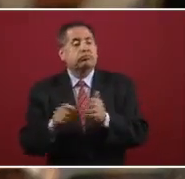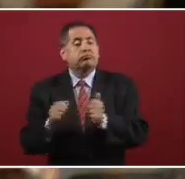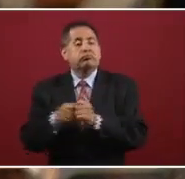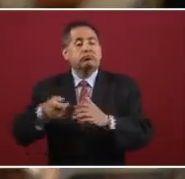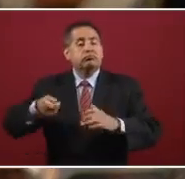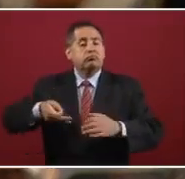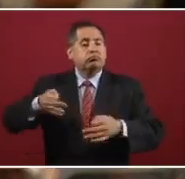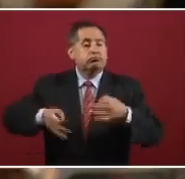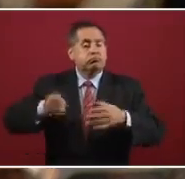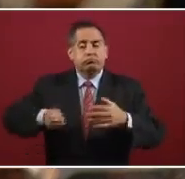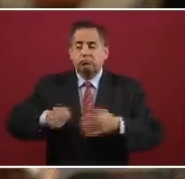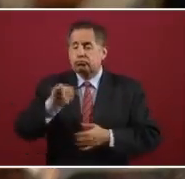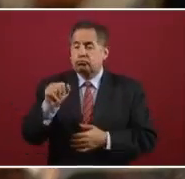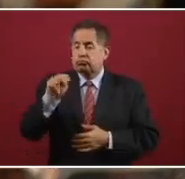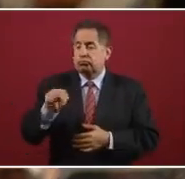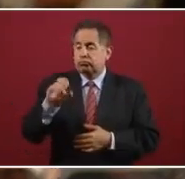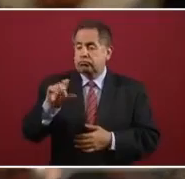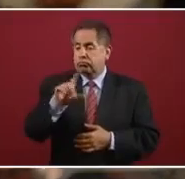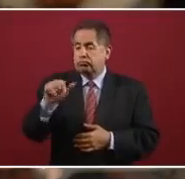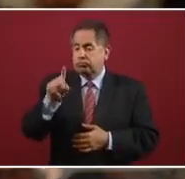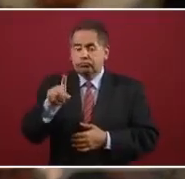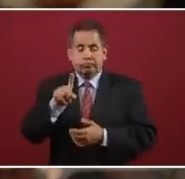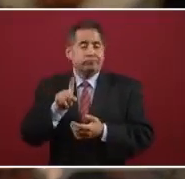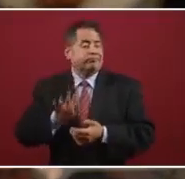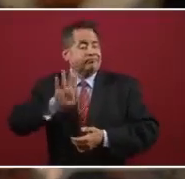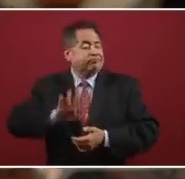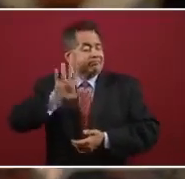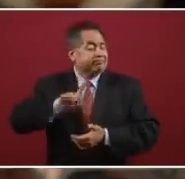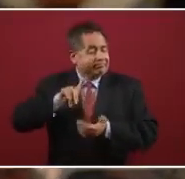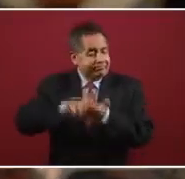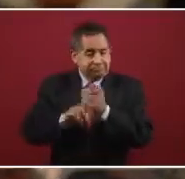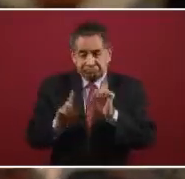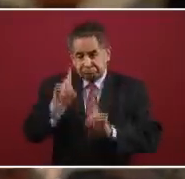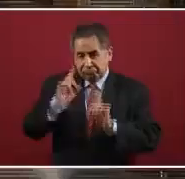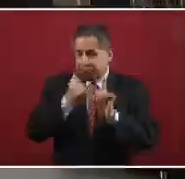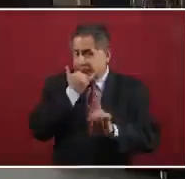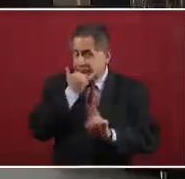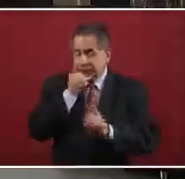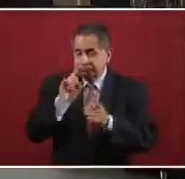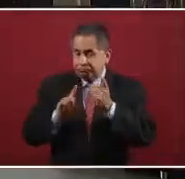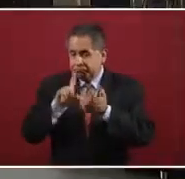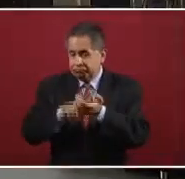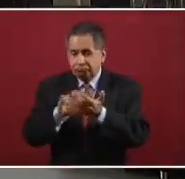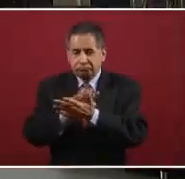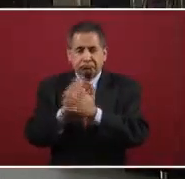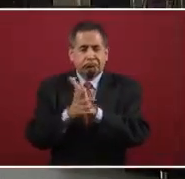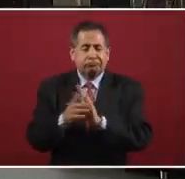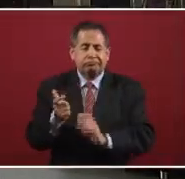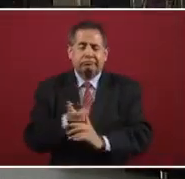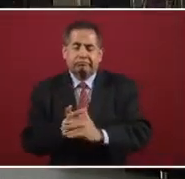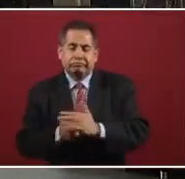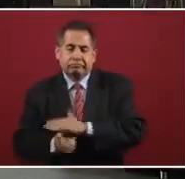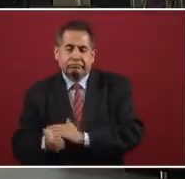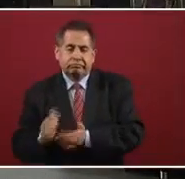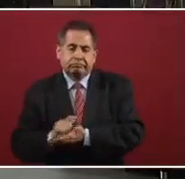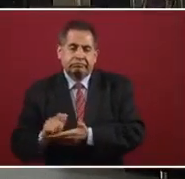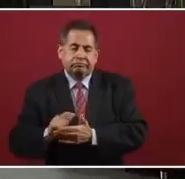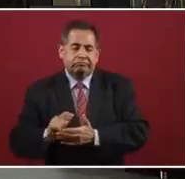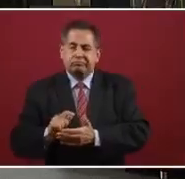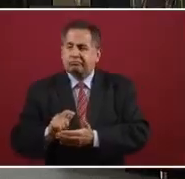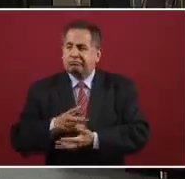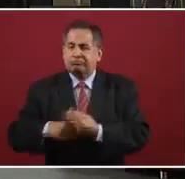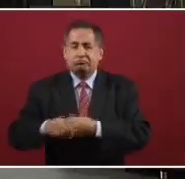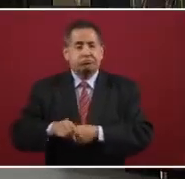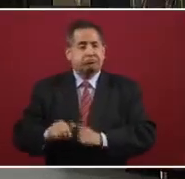por presuntamente estar involucrados en la presunta red de lavado de dinero. Él